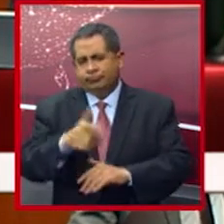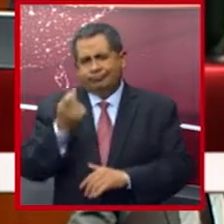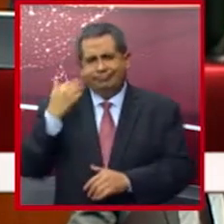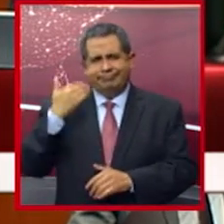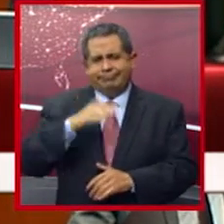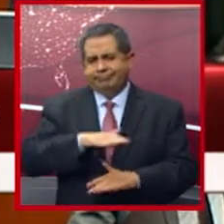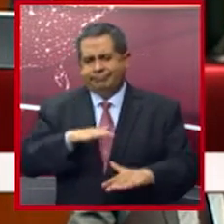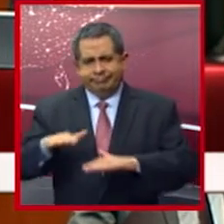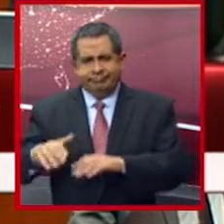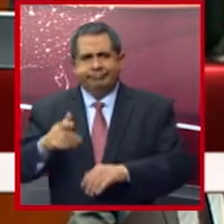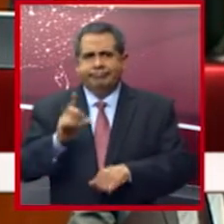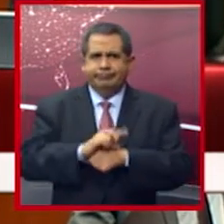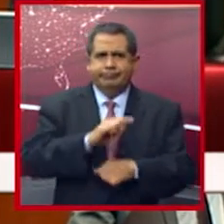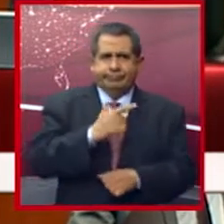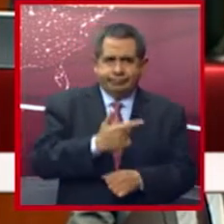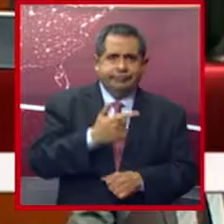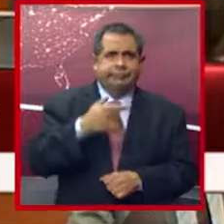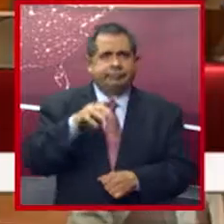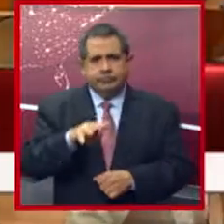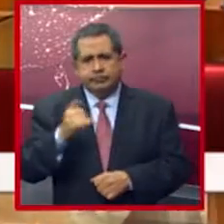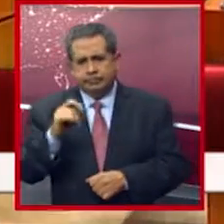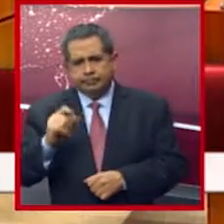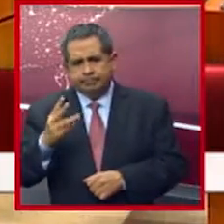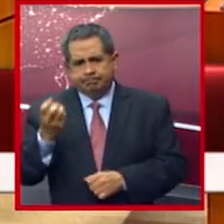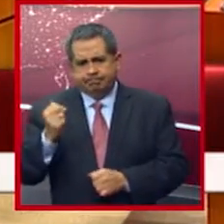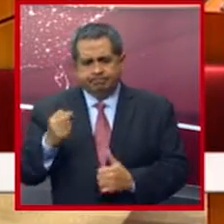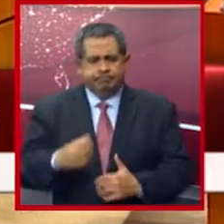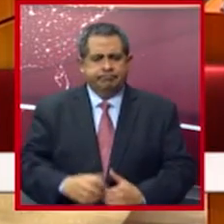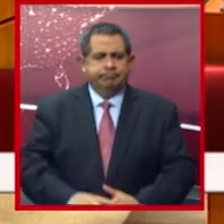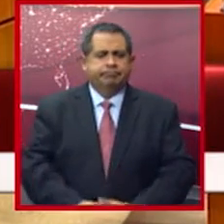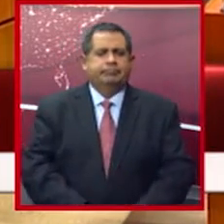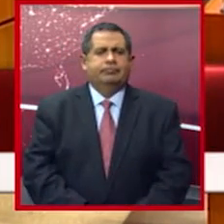los días 7, 19 y 23 de septiembre pasados.